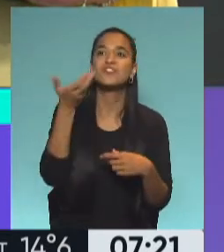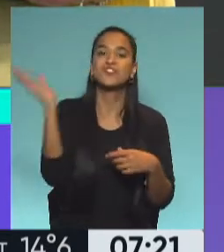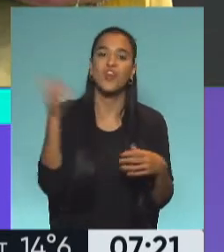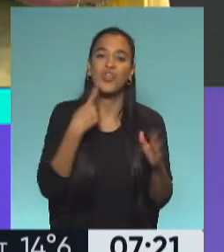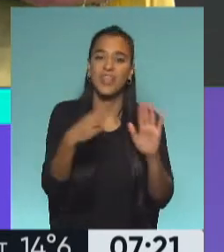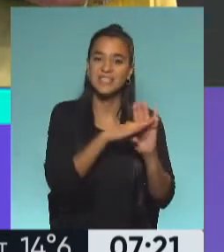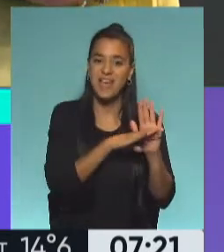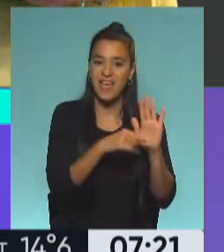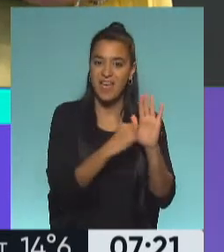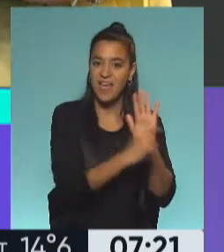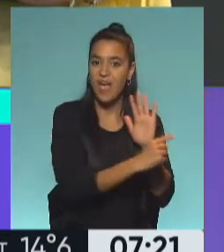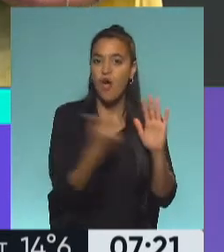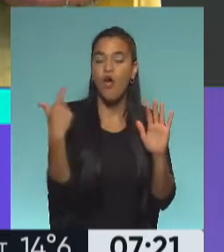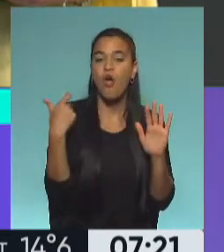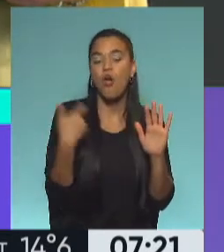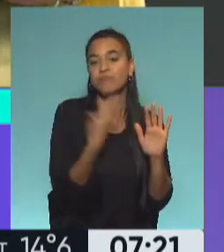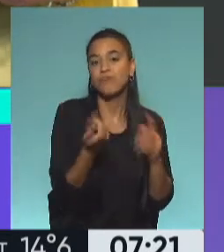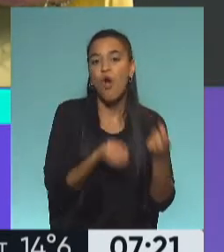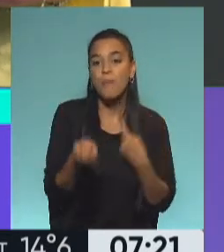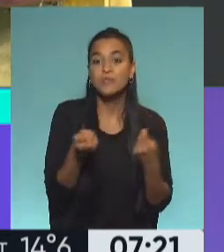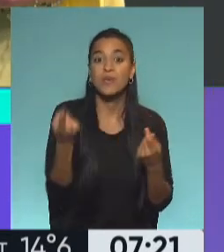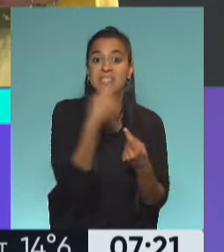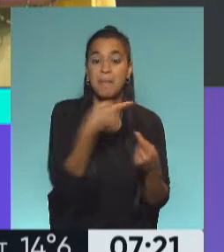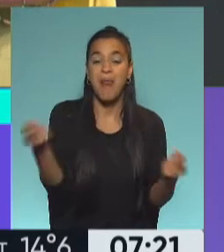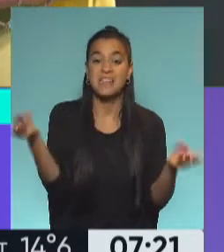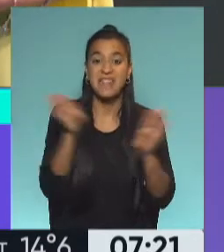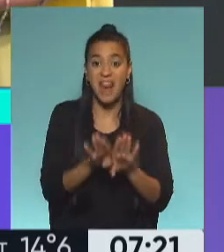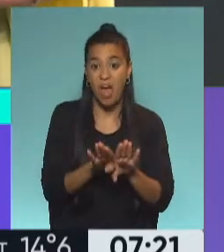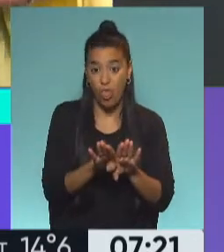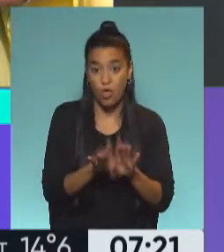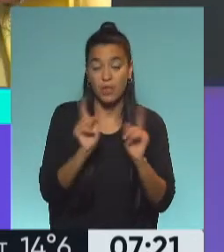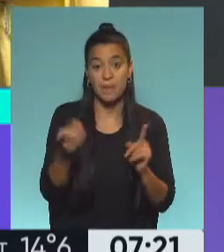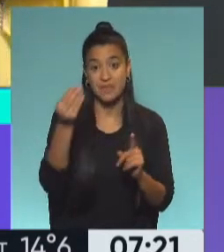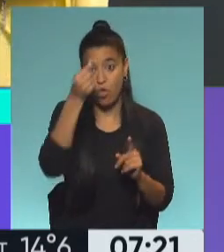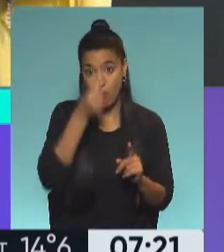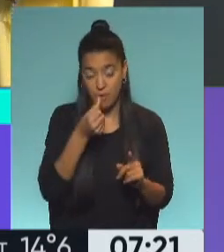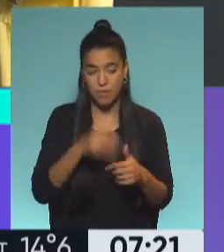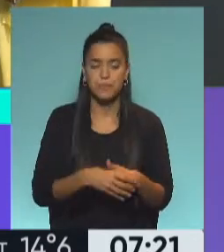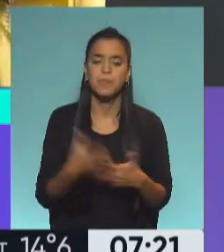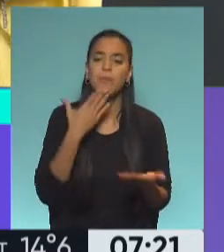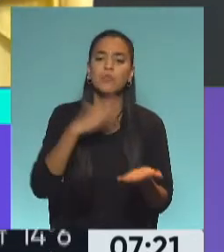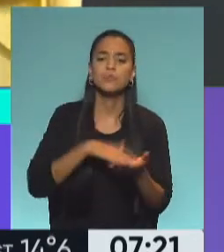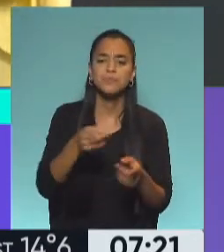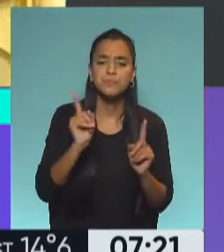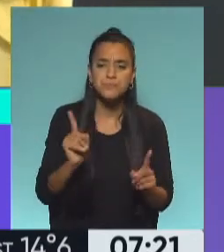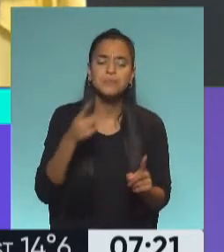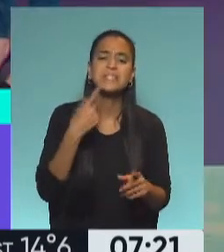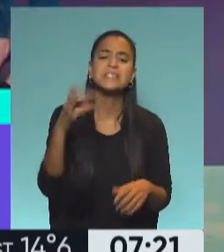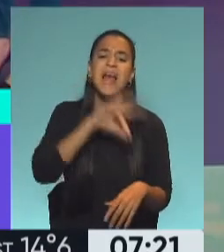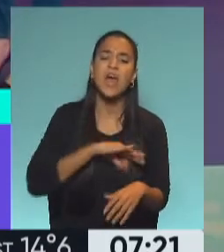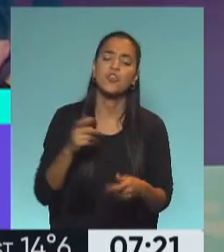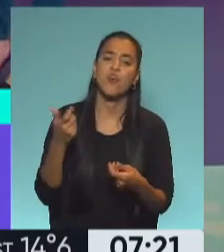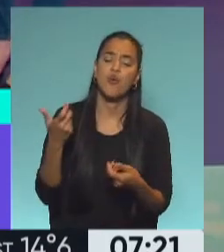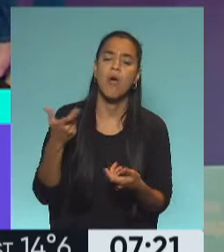su generalidad, porque van a estar cerrados toda la semana, inclusive los fines de semana. Hablando de eso, justamente los salarios complementarios